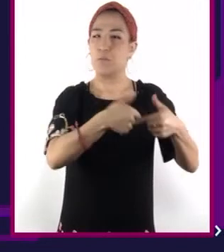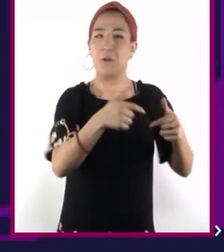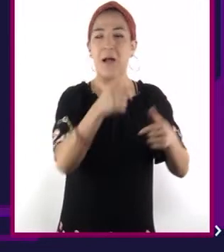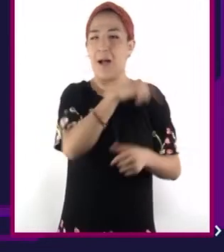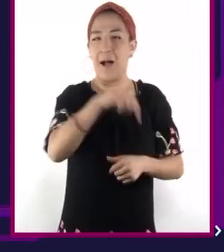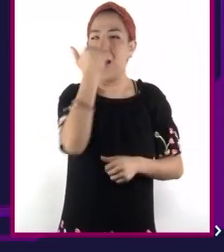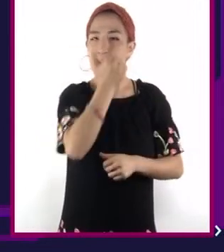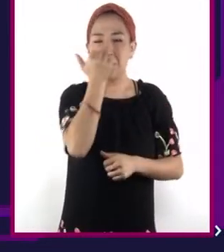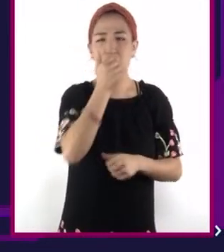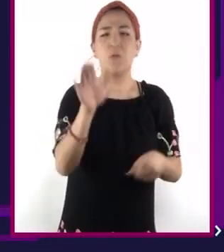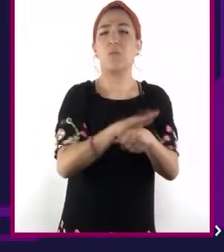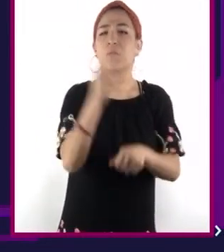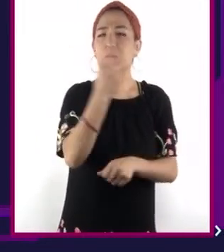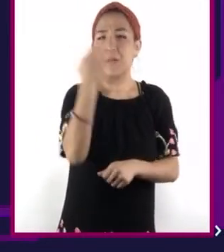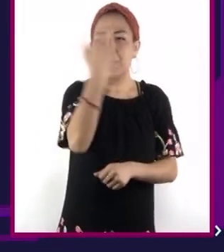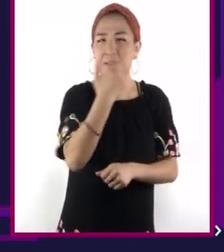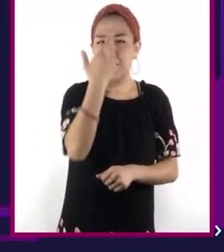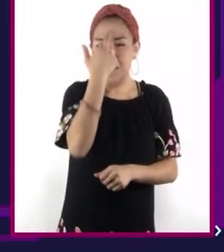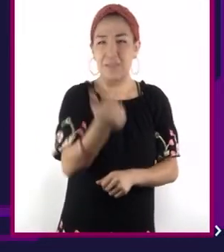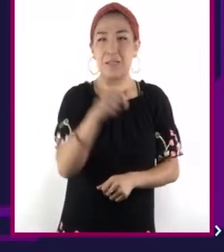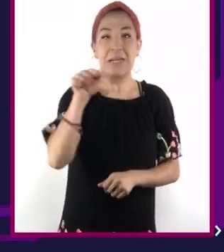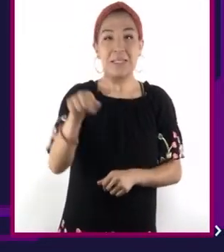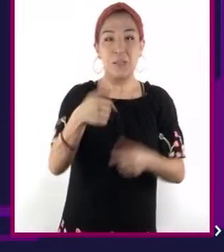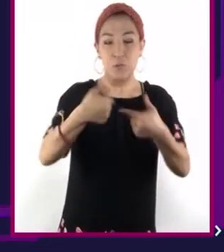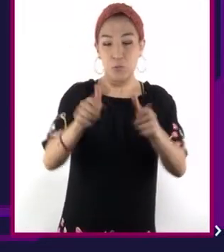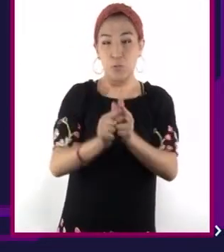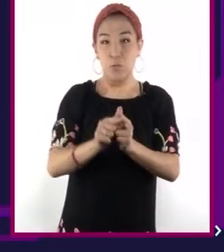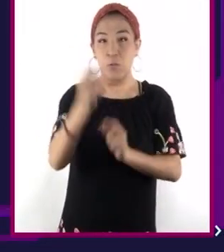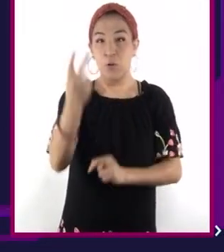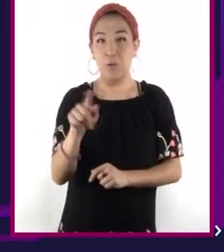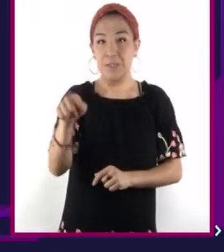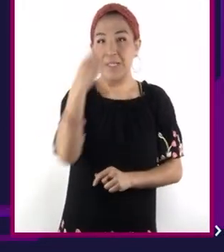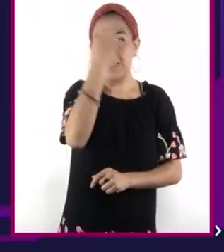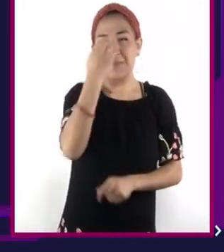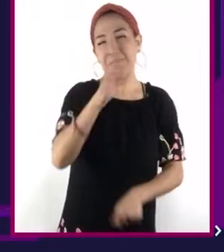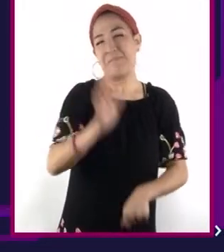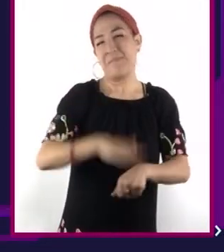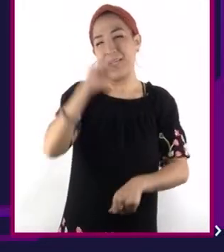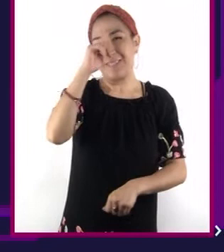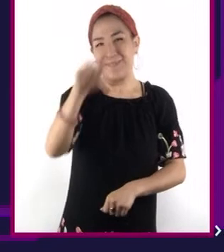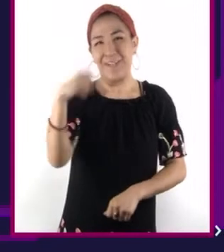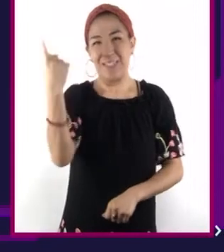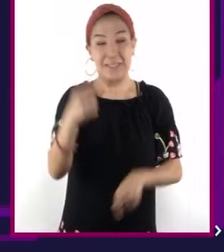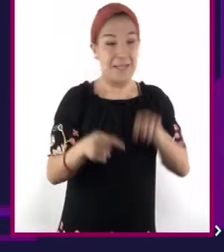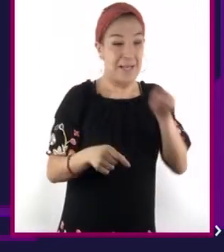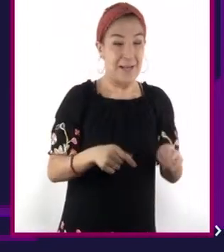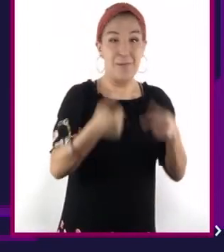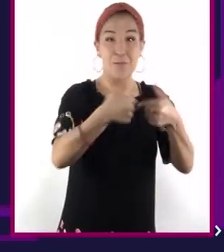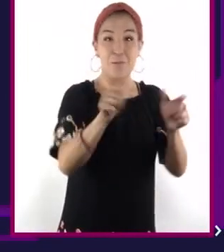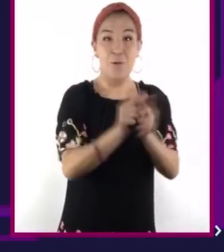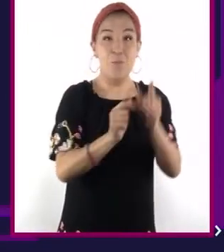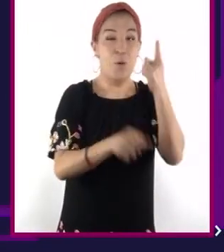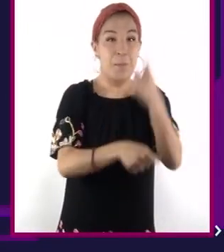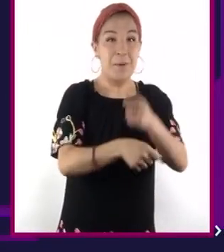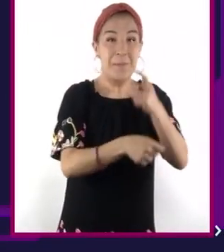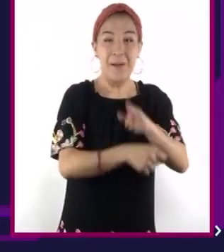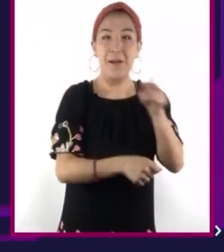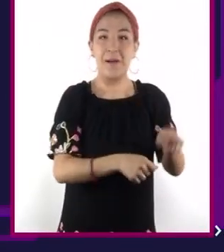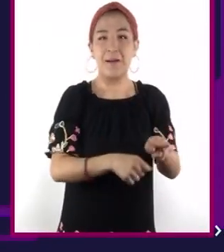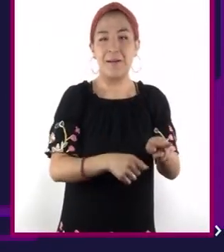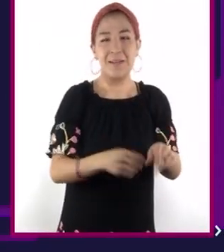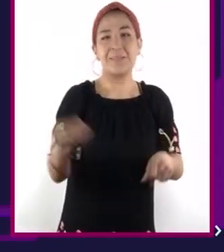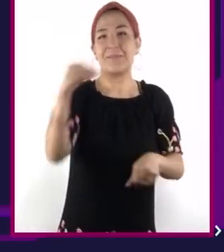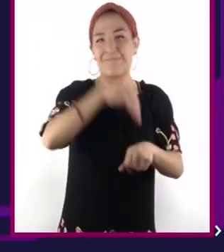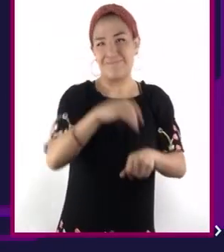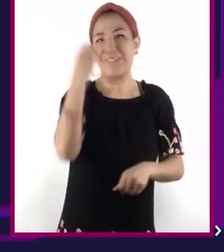Esto puede deberse a que el examen del grupo 2 fue demasiado fácil en comparación con el examen que se